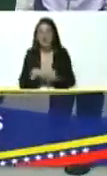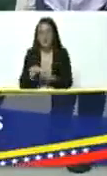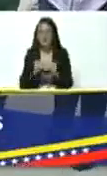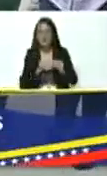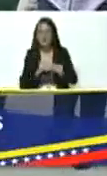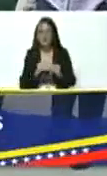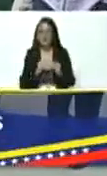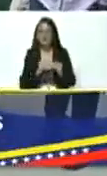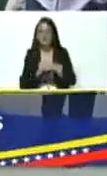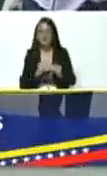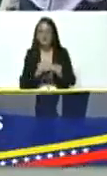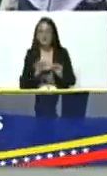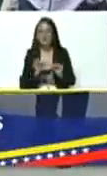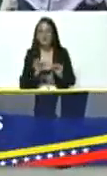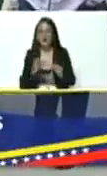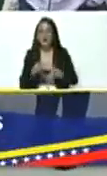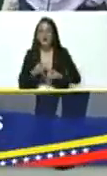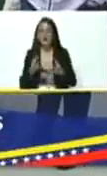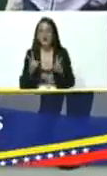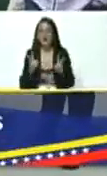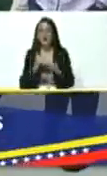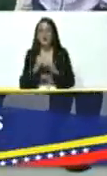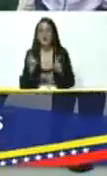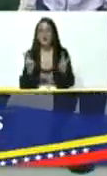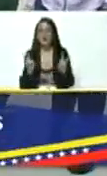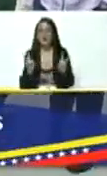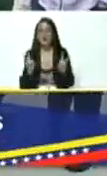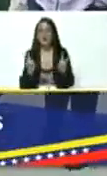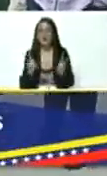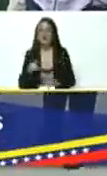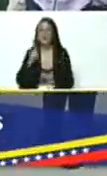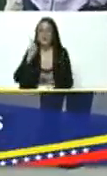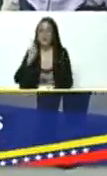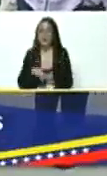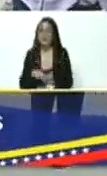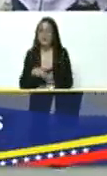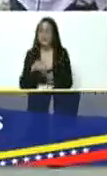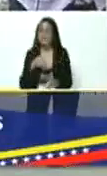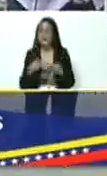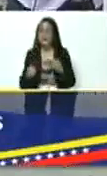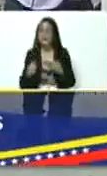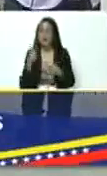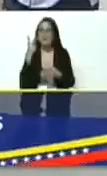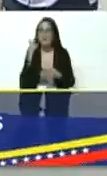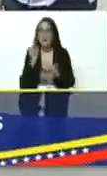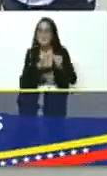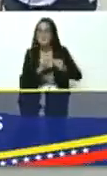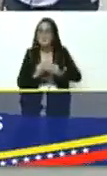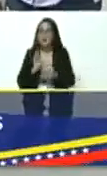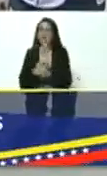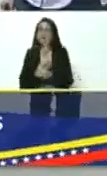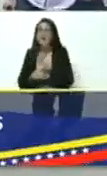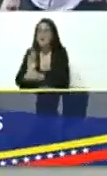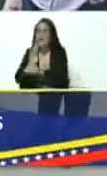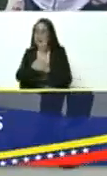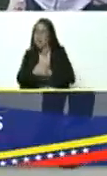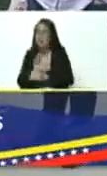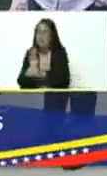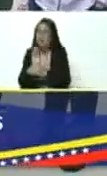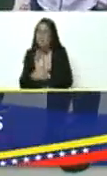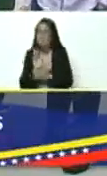a reestructurar, a poner todo como nuevo, sino que además está el manual para el mantenimiento, para que más nunca en la